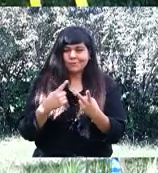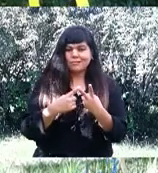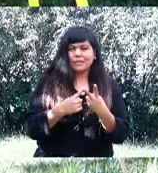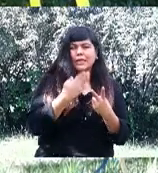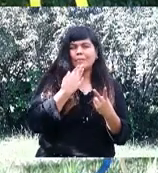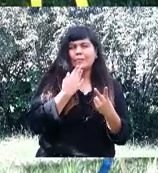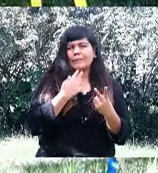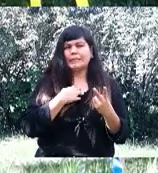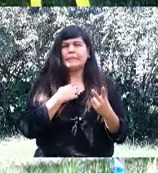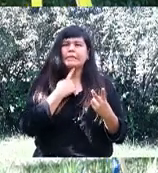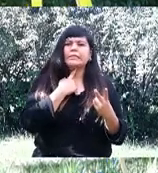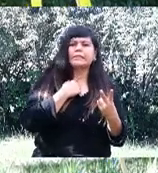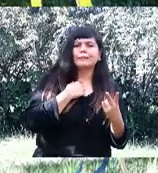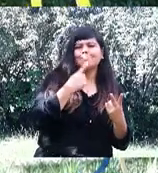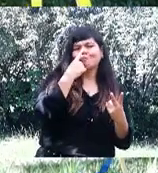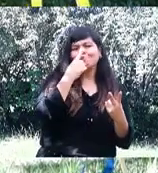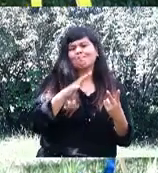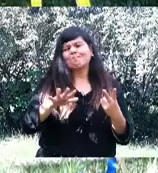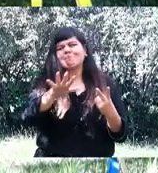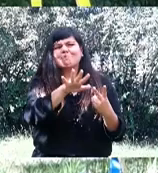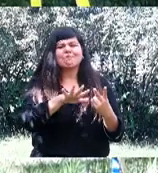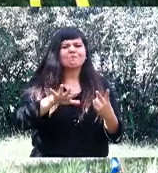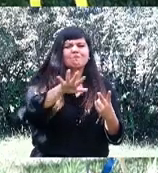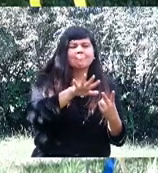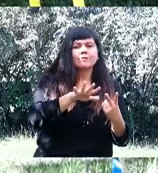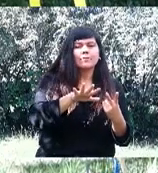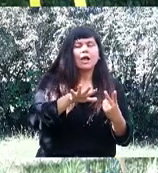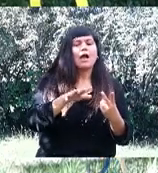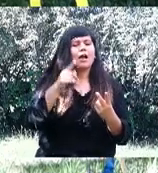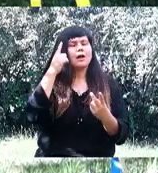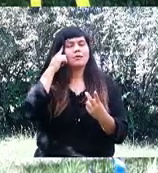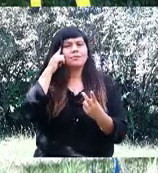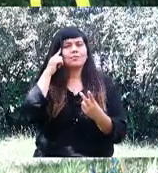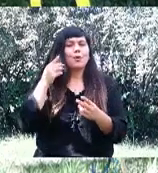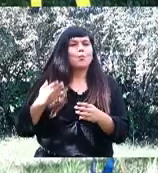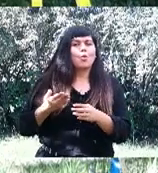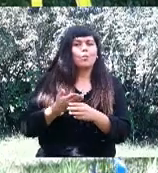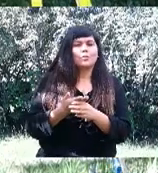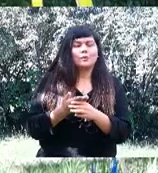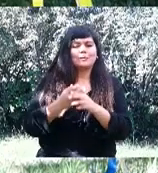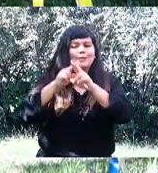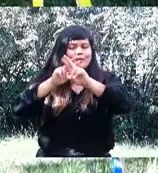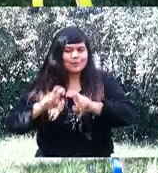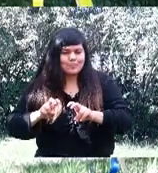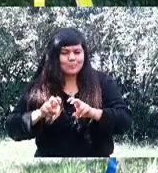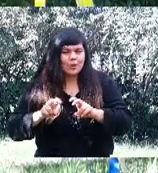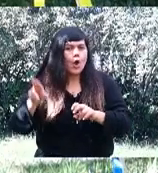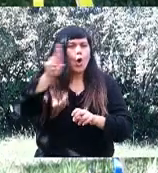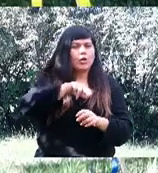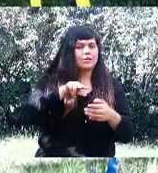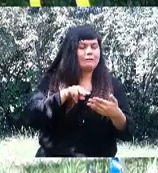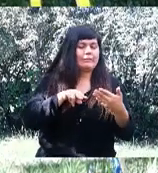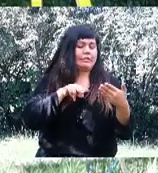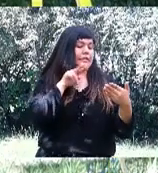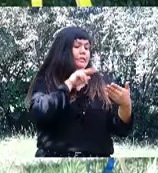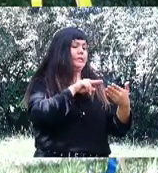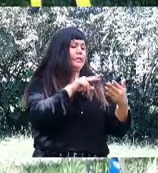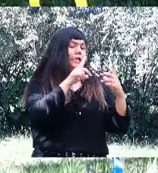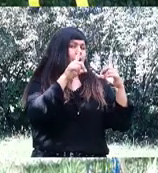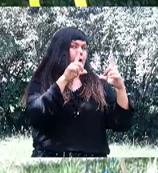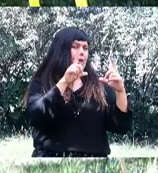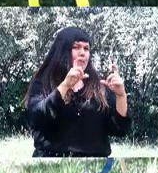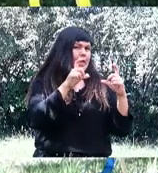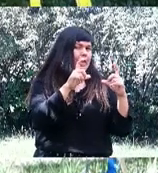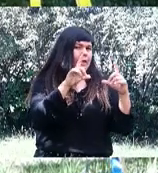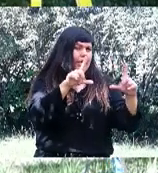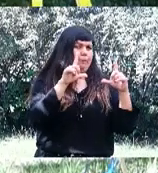intuición eh hicimos un eh nos propusimos revisar eh remirar eh la imagen original